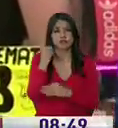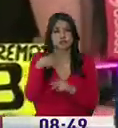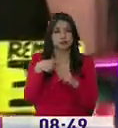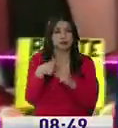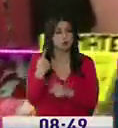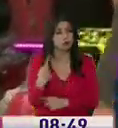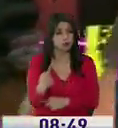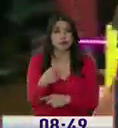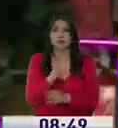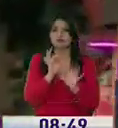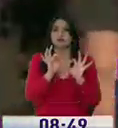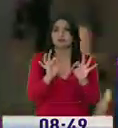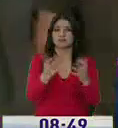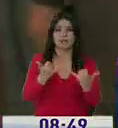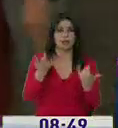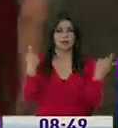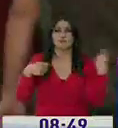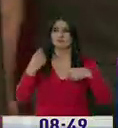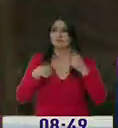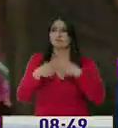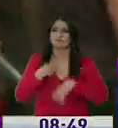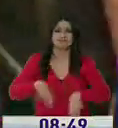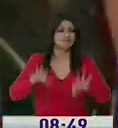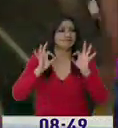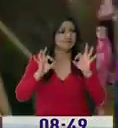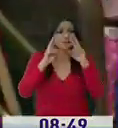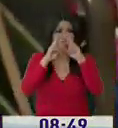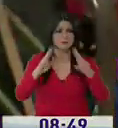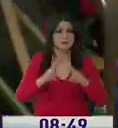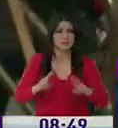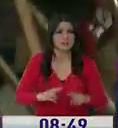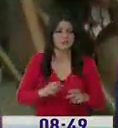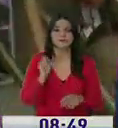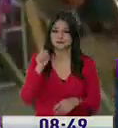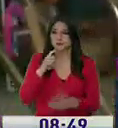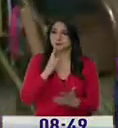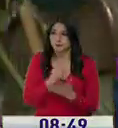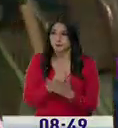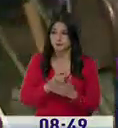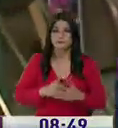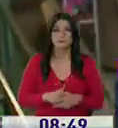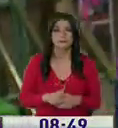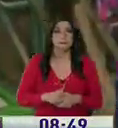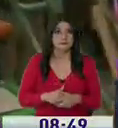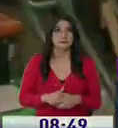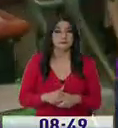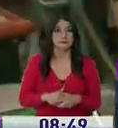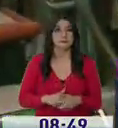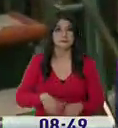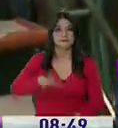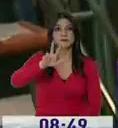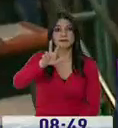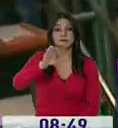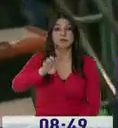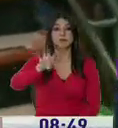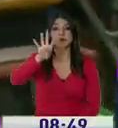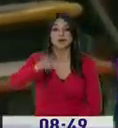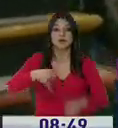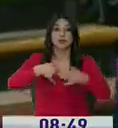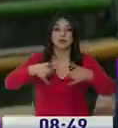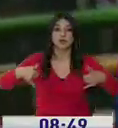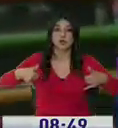O sea, ustedes hoy botan la casa por la ventana justamente por la época navideña. Así es, mi estimada Priscila. Tenemos 340